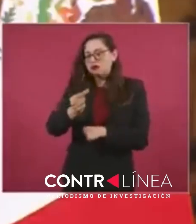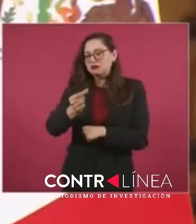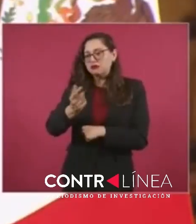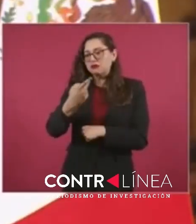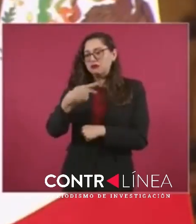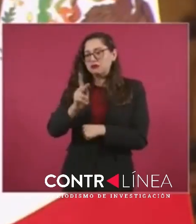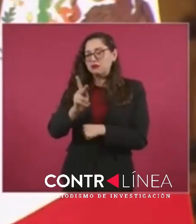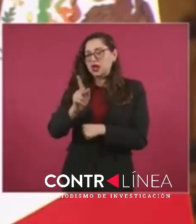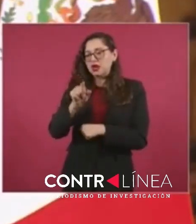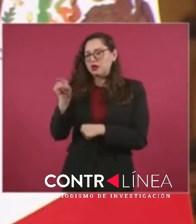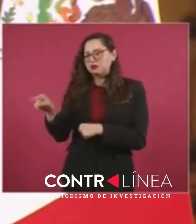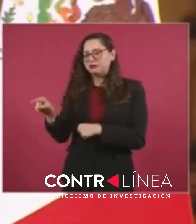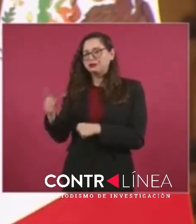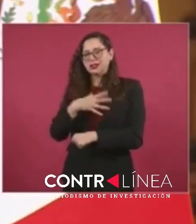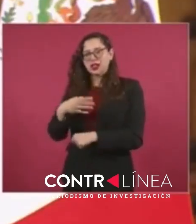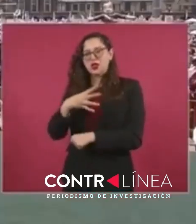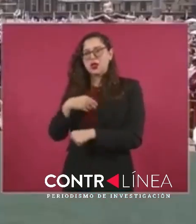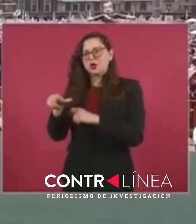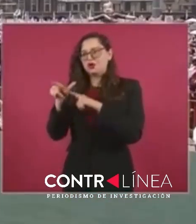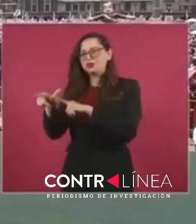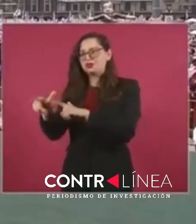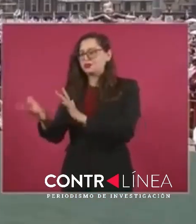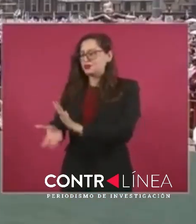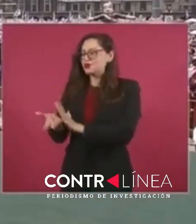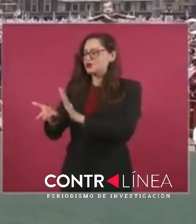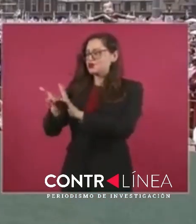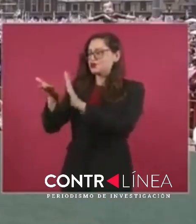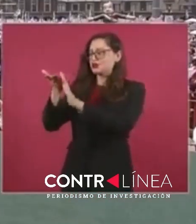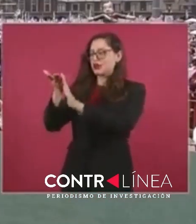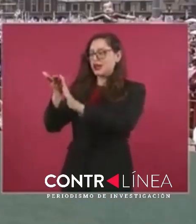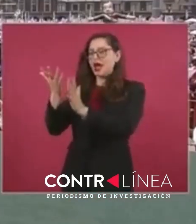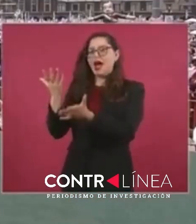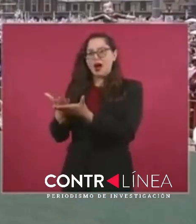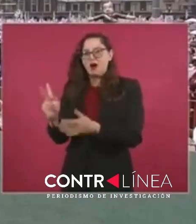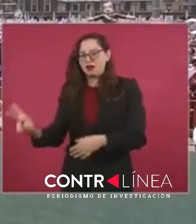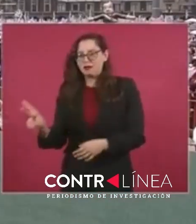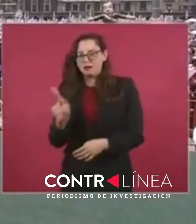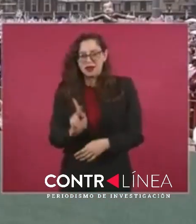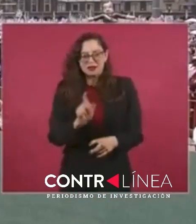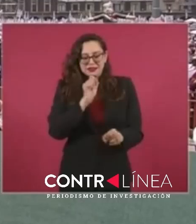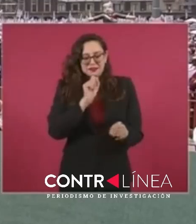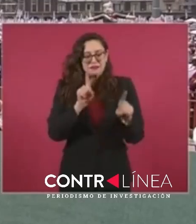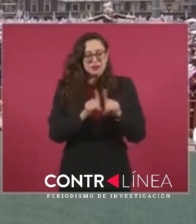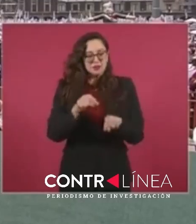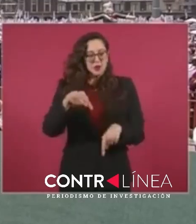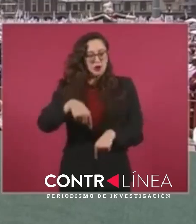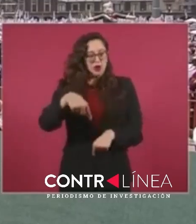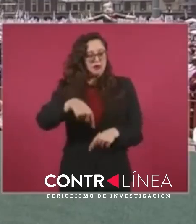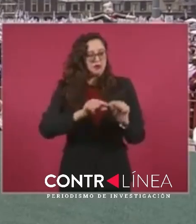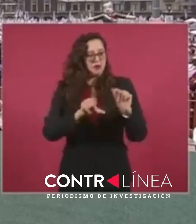uno es una mujer excepcional que le va a dar